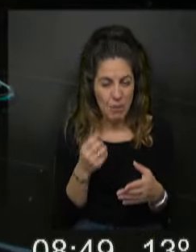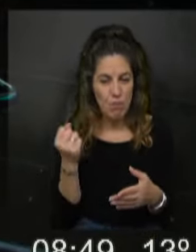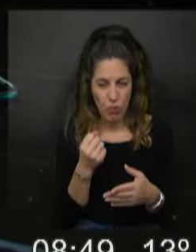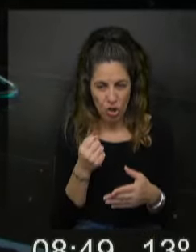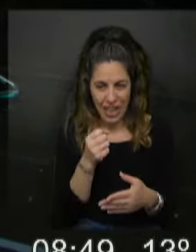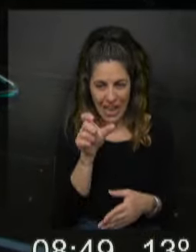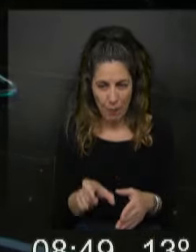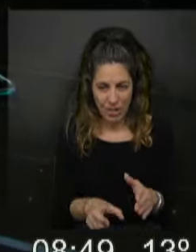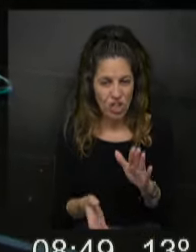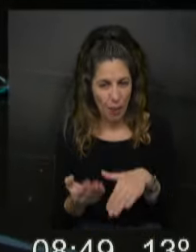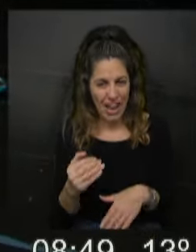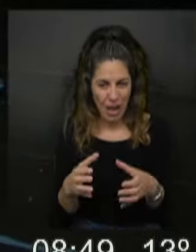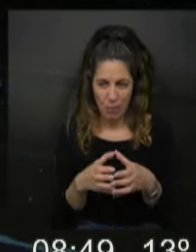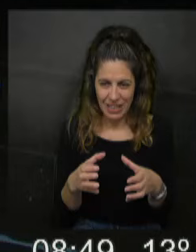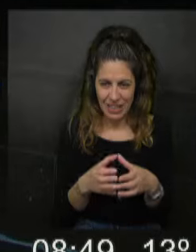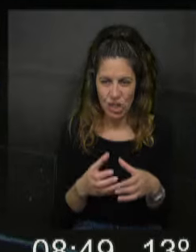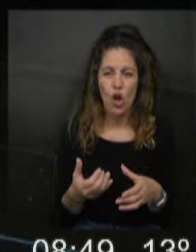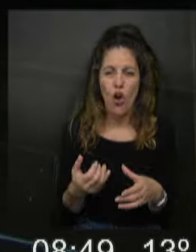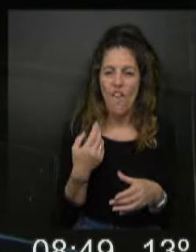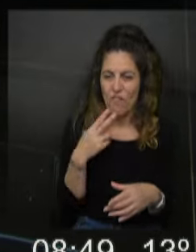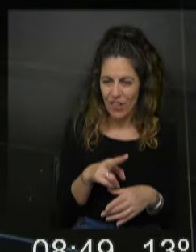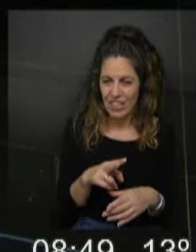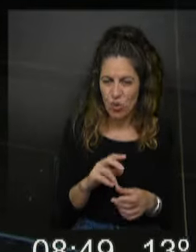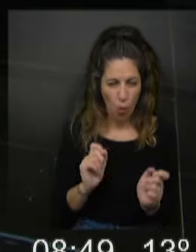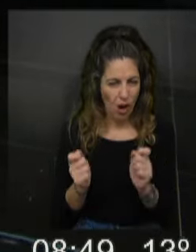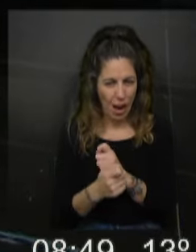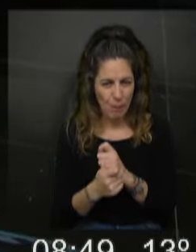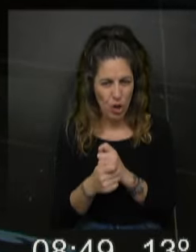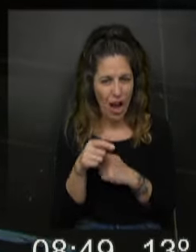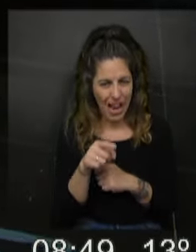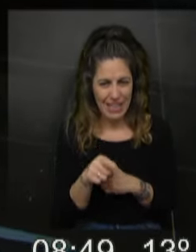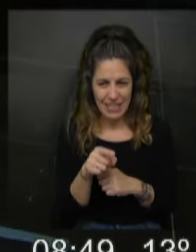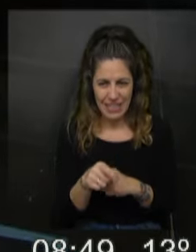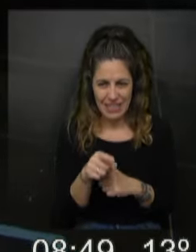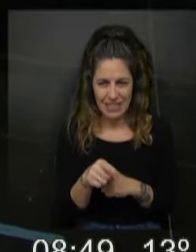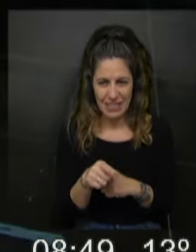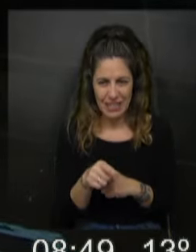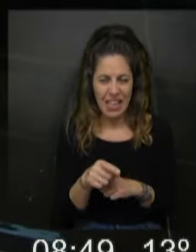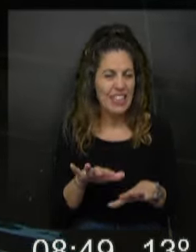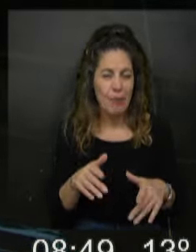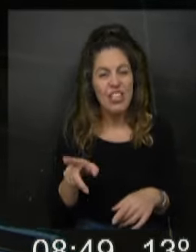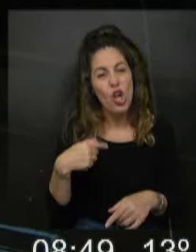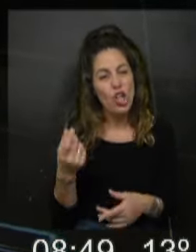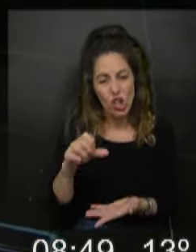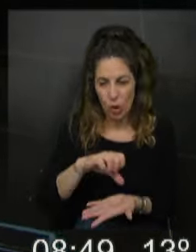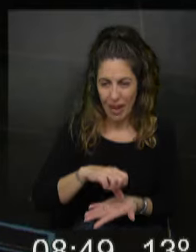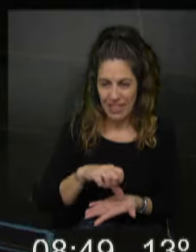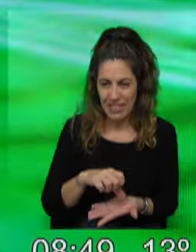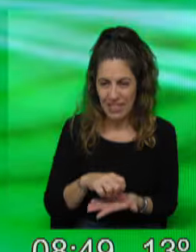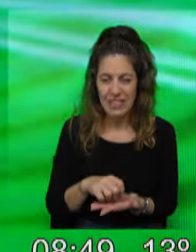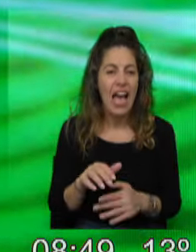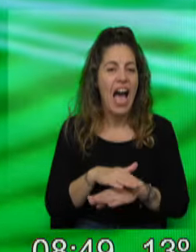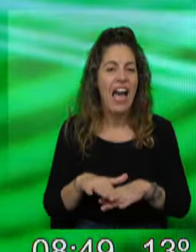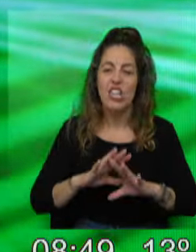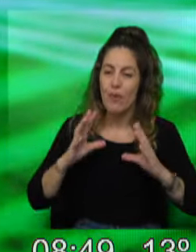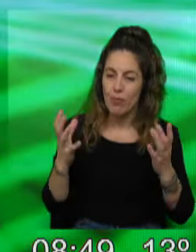la persona más que el partido Cómo ves un un vuelco hacia ese hacia eso que está pasando en otros países Sí bueno a nivel